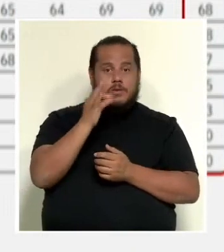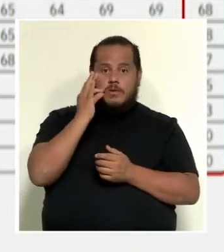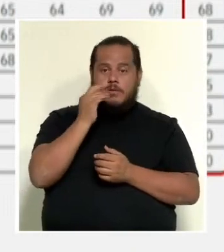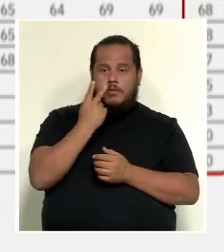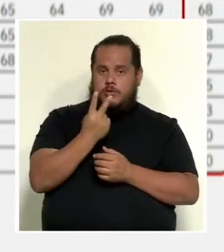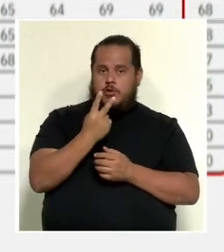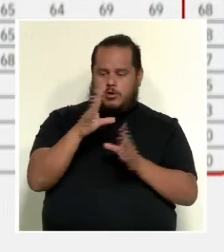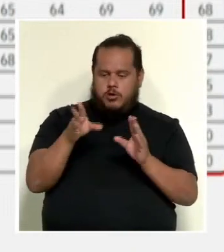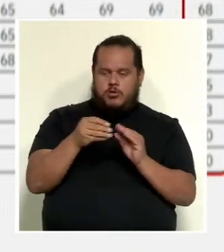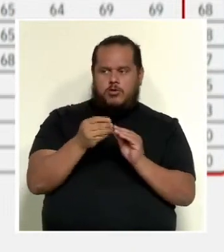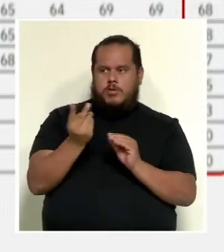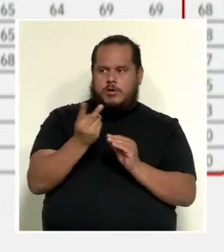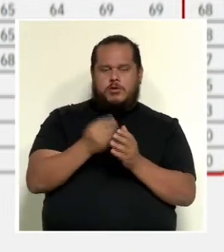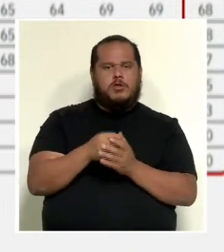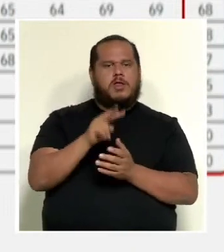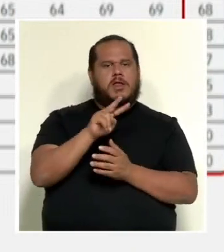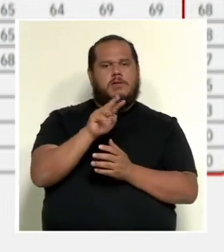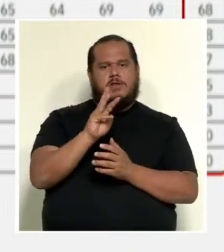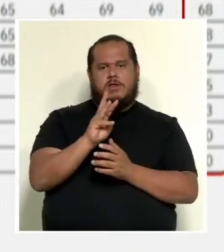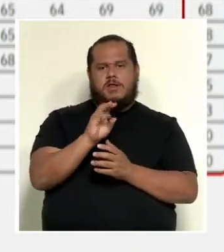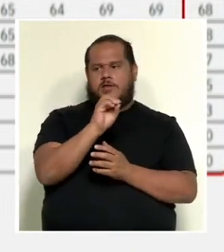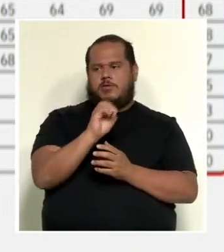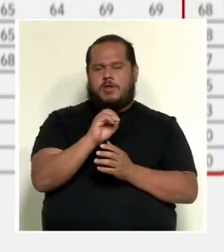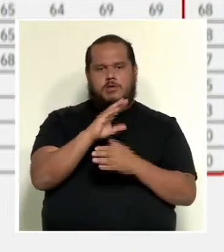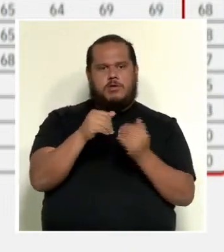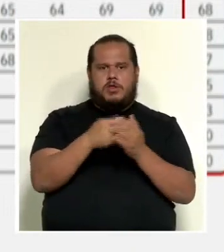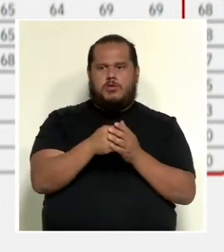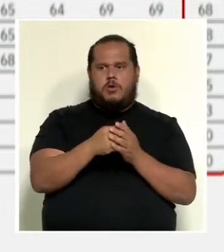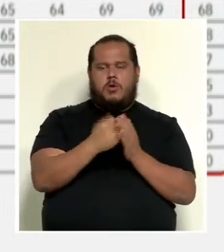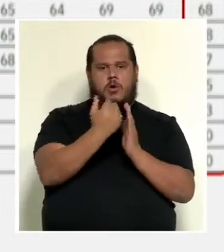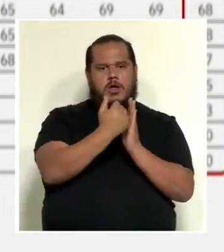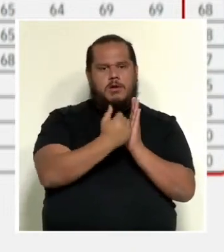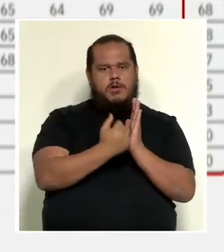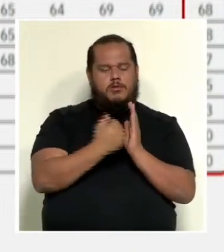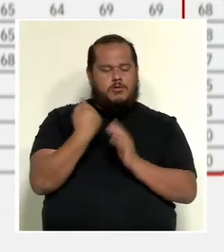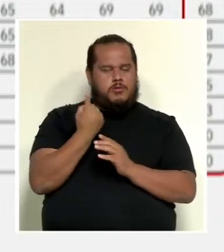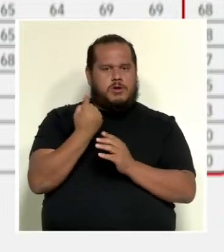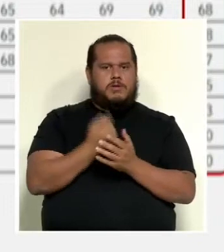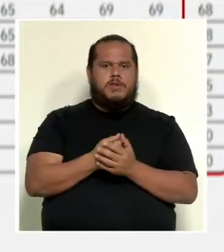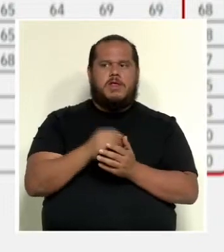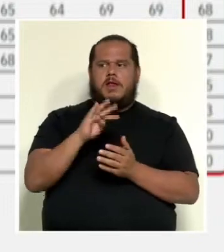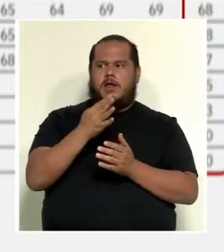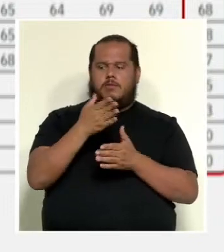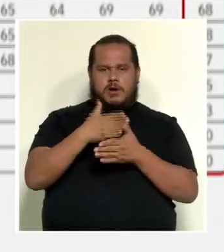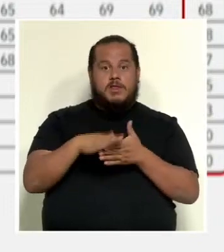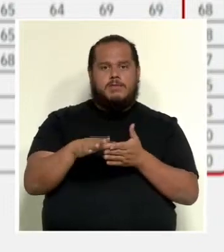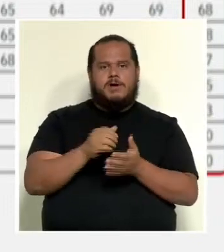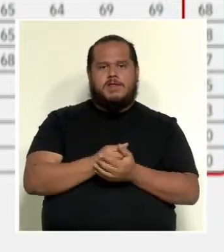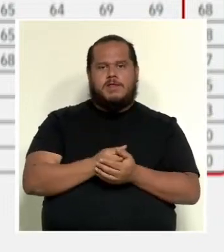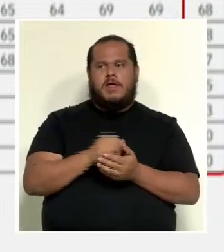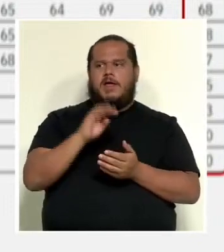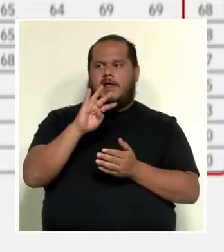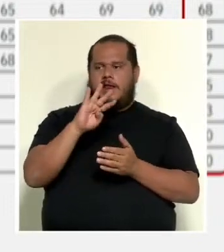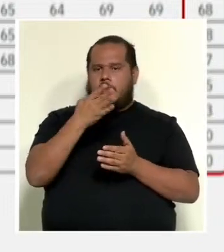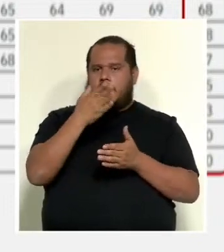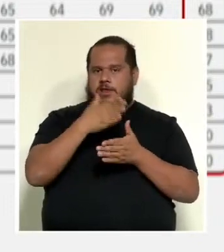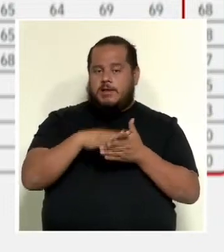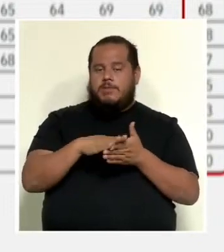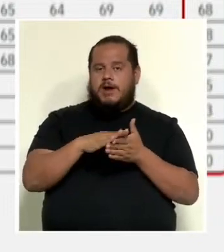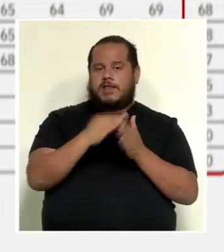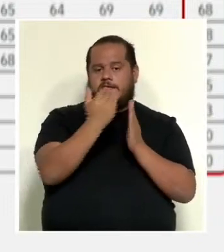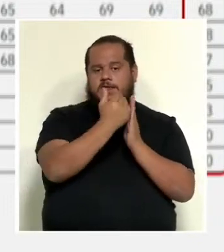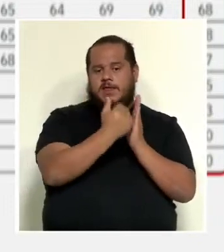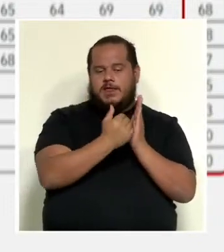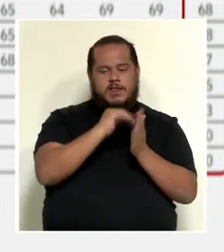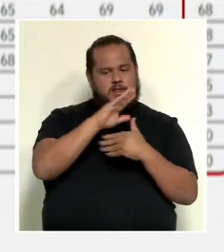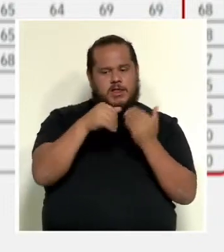suman entre ellos el 26% del padrón únicamente. O sea, y la cuarta parte nada más. La cuarta parte del padrón.